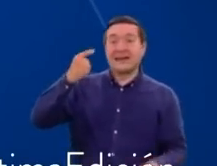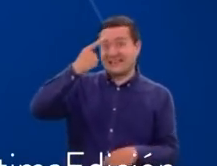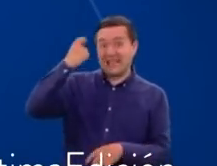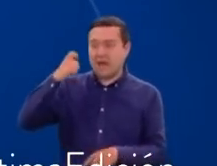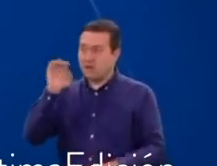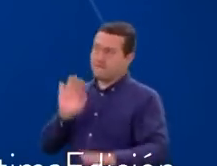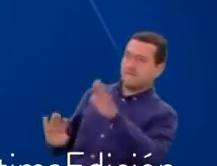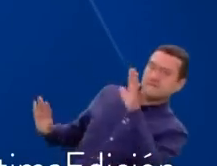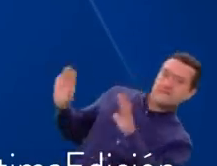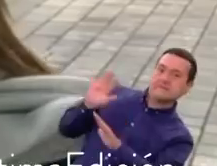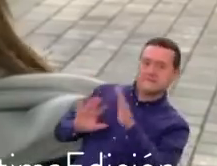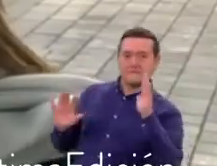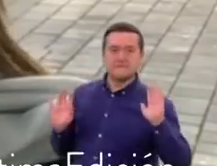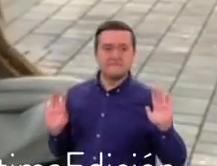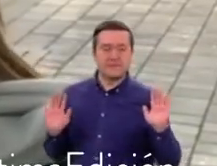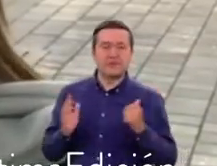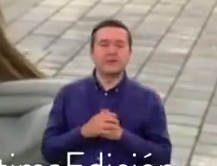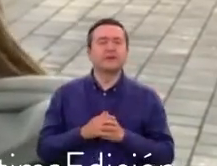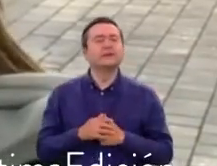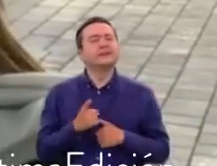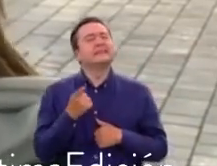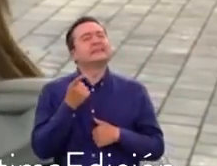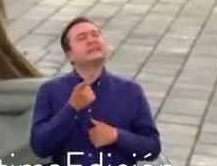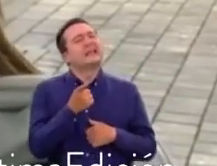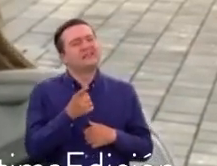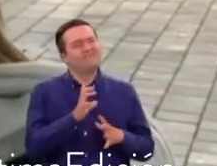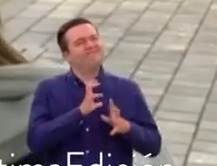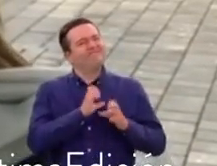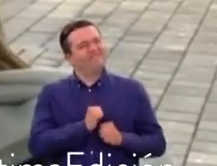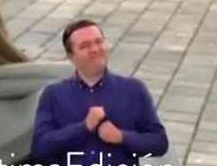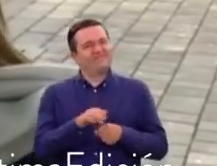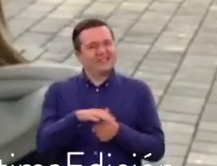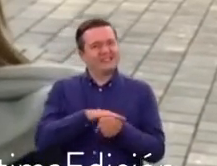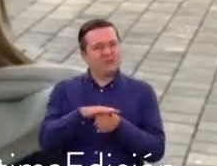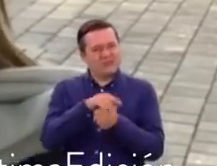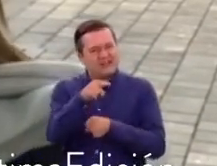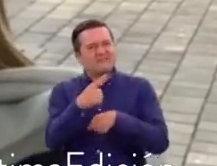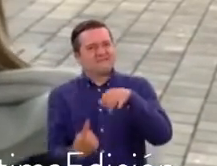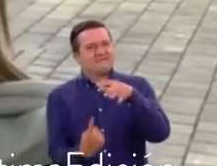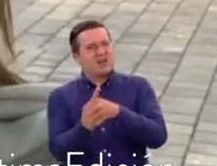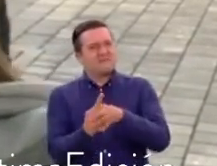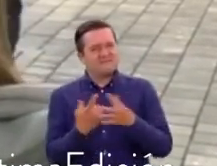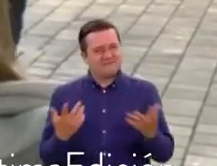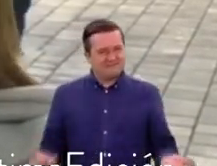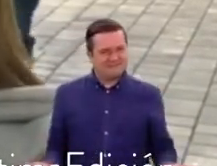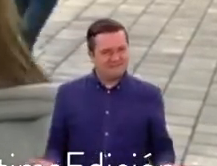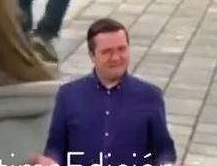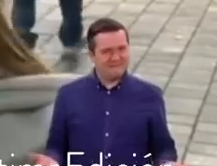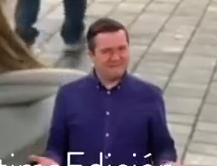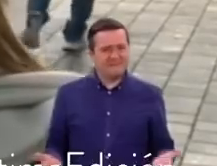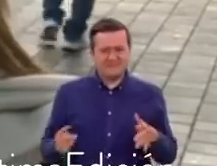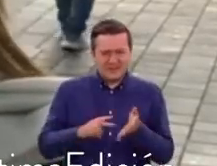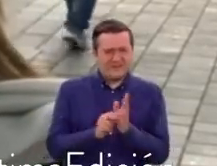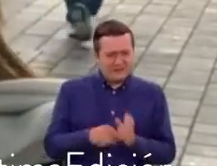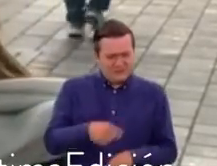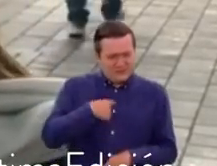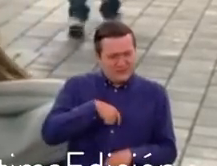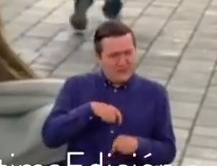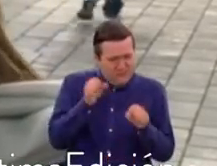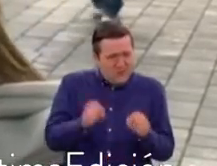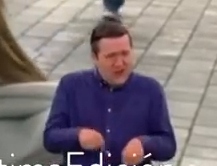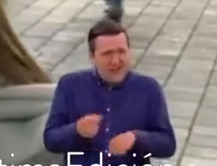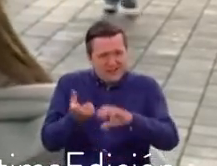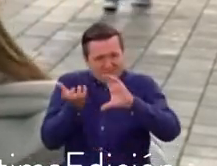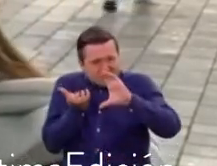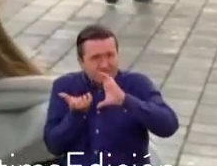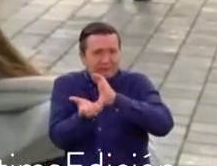agresión. Lamentable que pasen este tipo de hechos, sabiendo que todos tenemos la oportunidad de ocupar el metro,